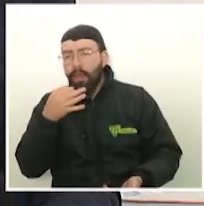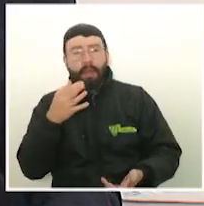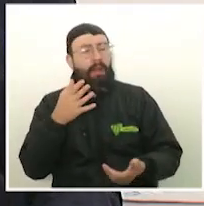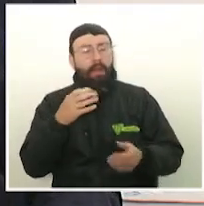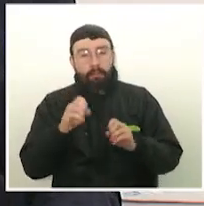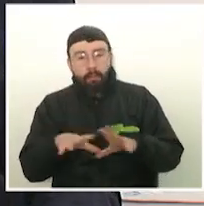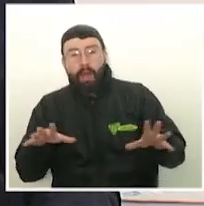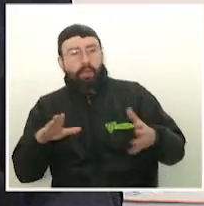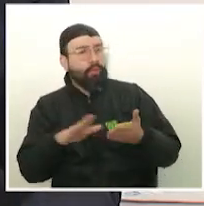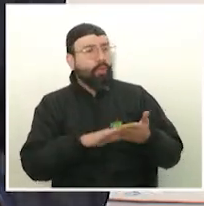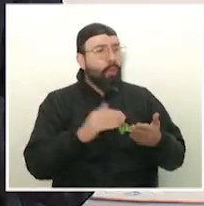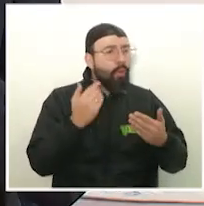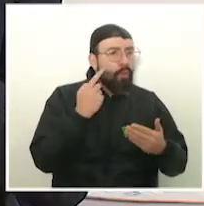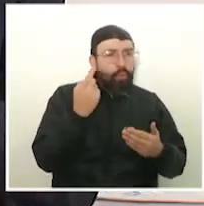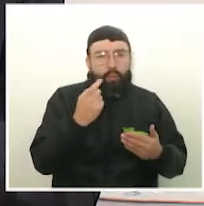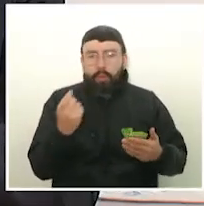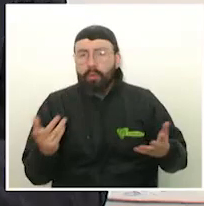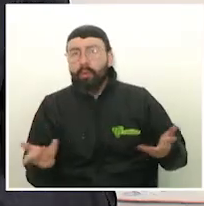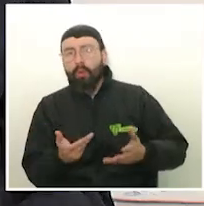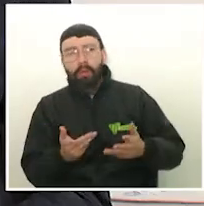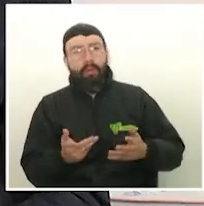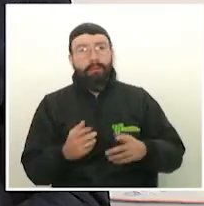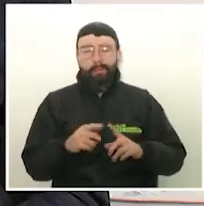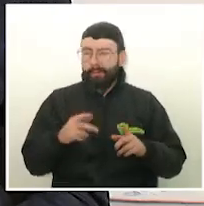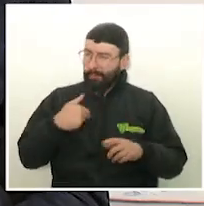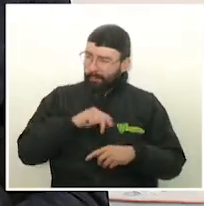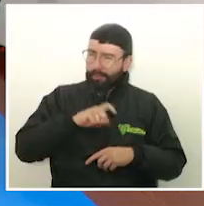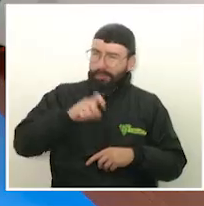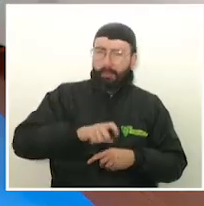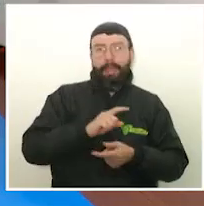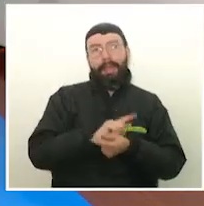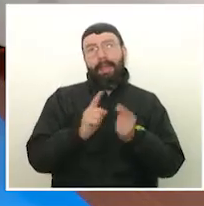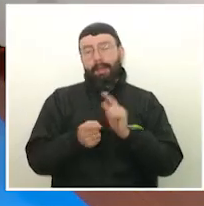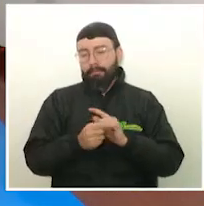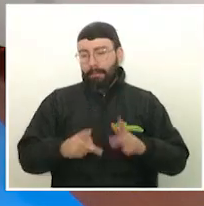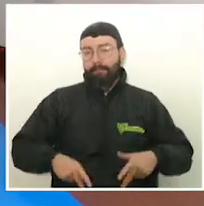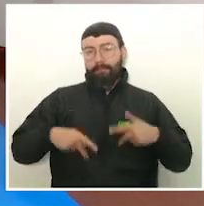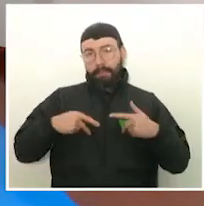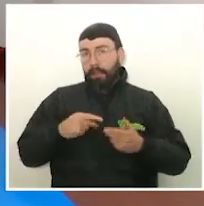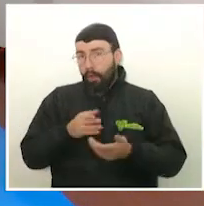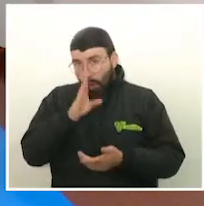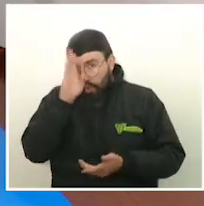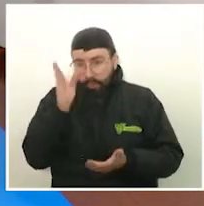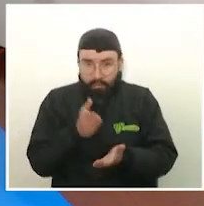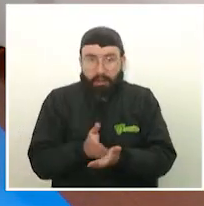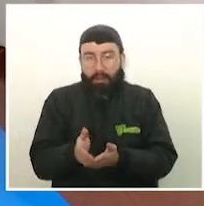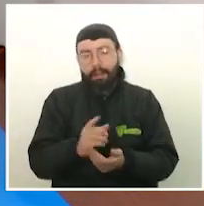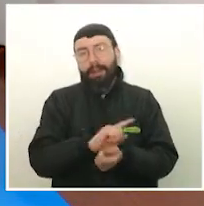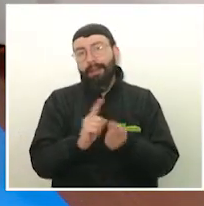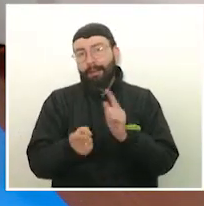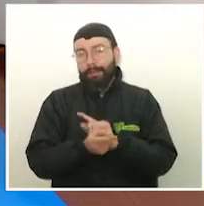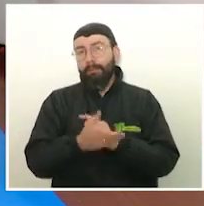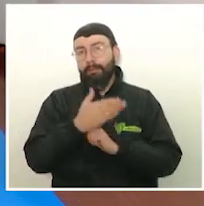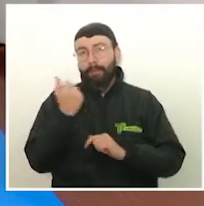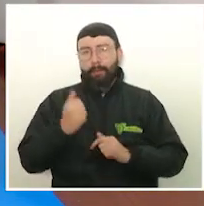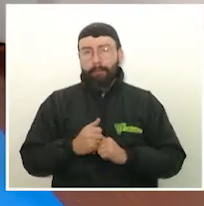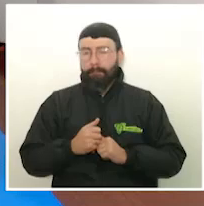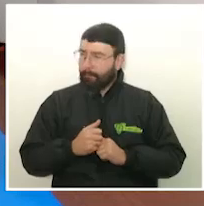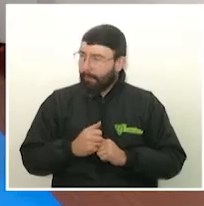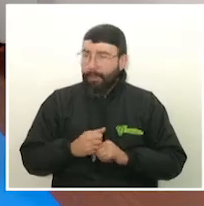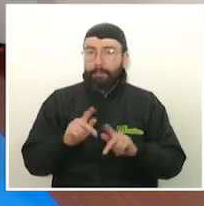lo único que tenemos que hacer es cambiar nuestros estilos de vida. Muchas gracias a todas las personas que nos acompañaron hoy en Conexión